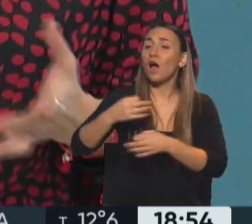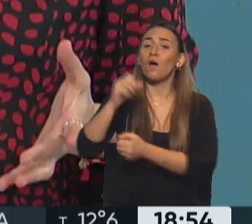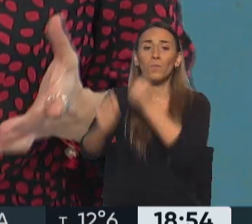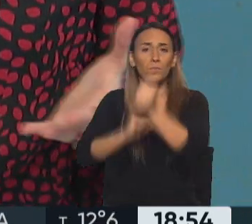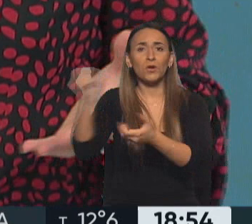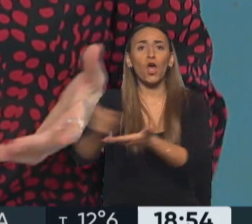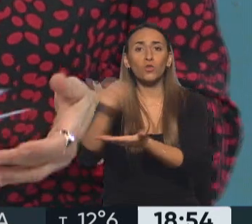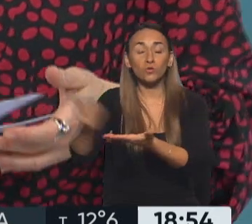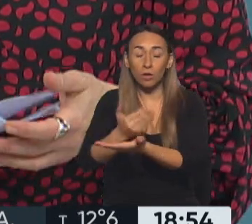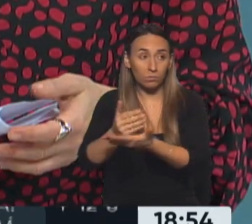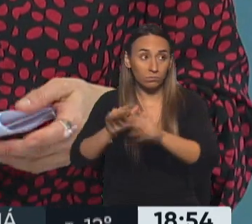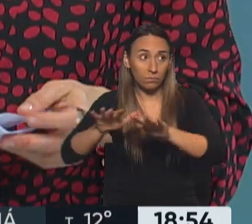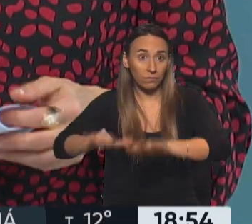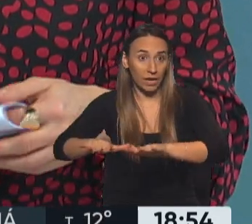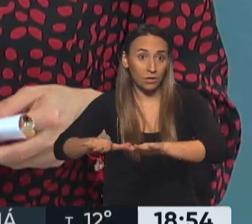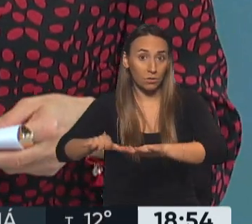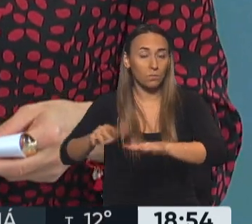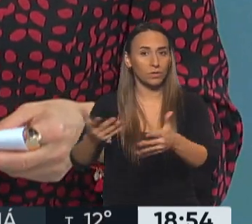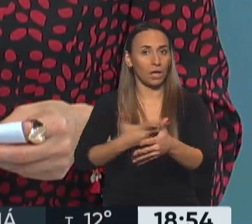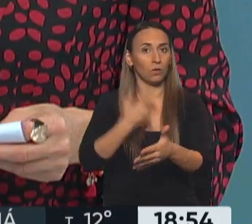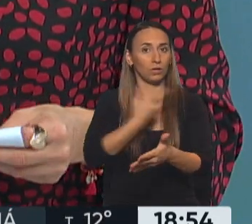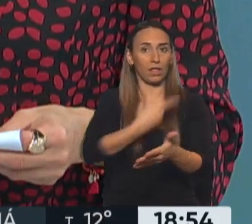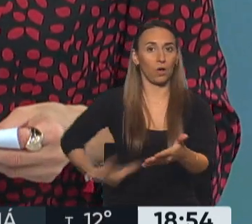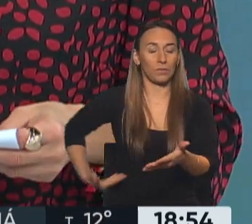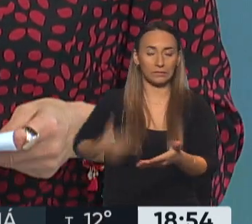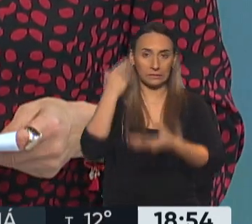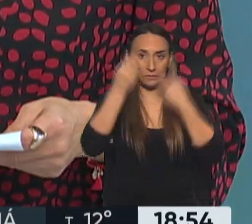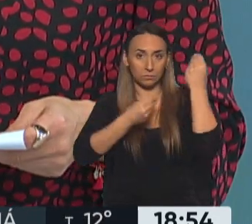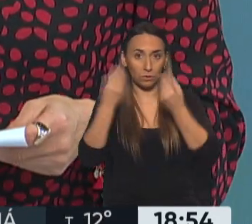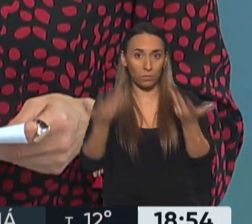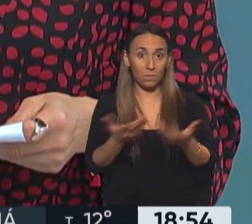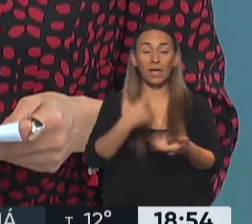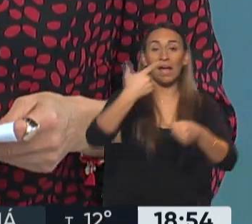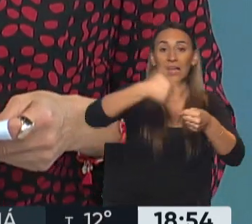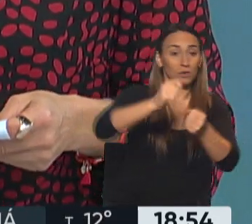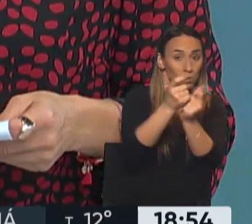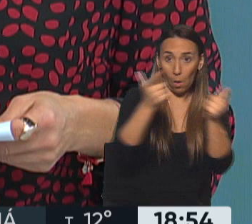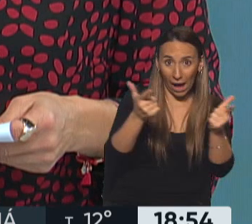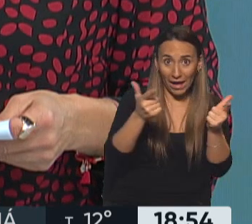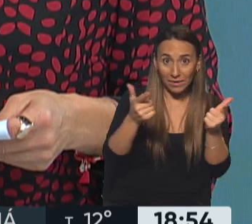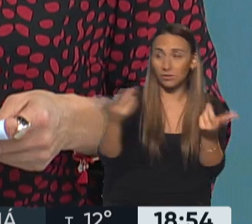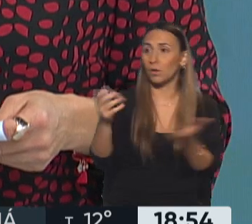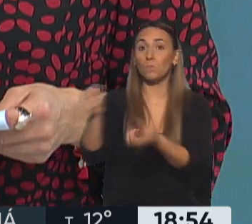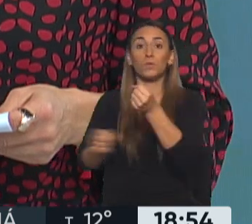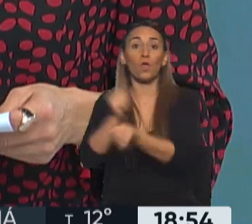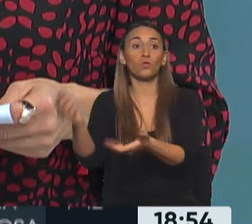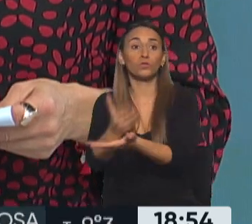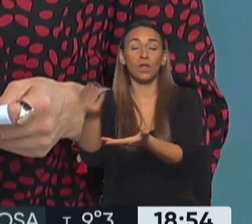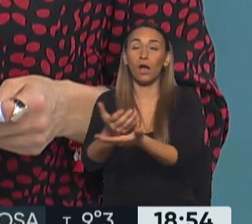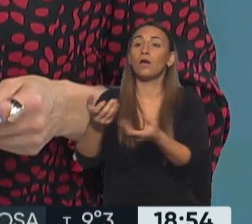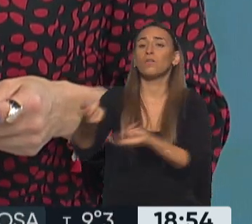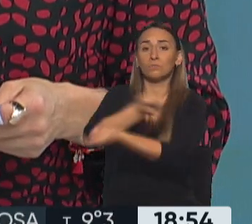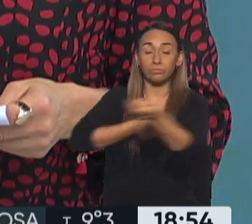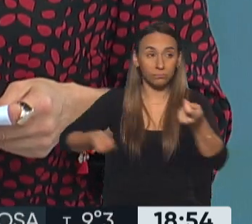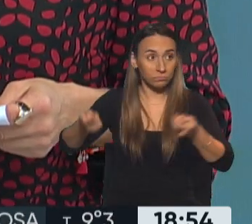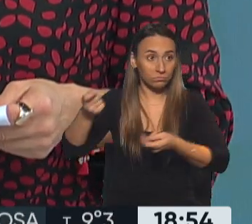por eso totalmente. También las autoridades están muy preocupadas. Un freno al sector productivo, es exactamente eso lo que alerta, ¿no?, lo que condiciona esta